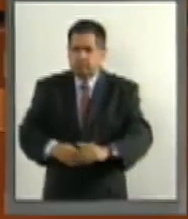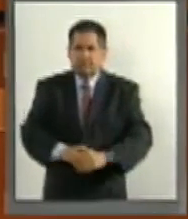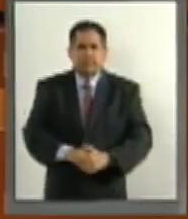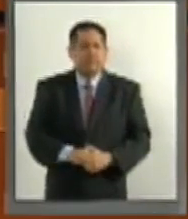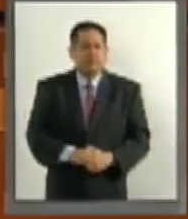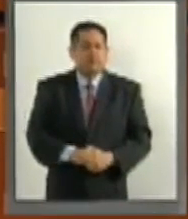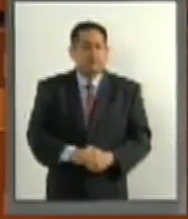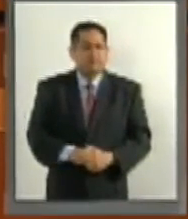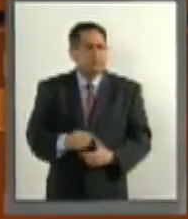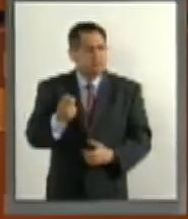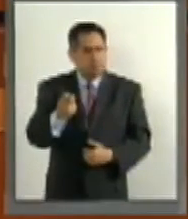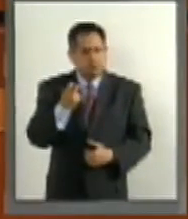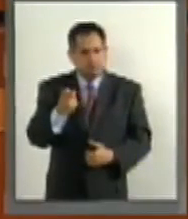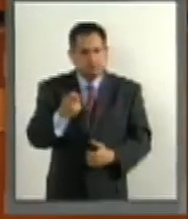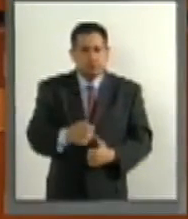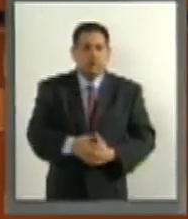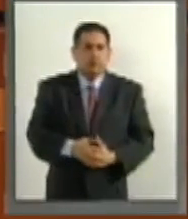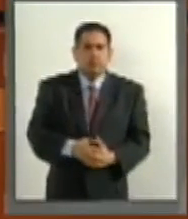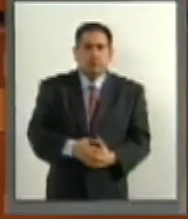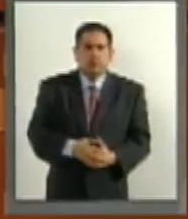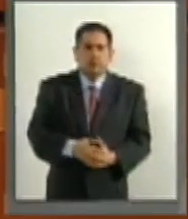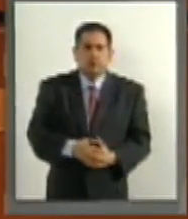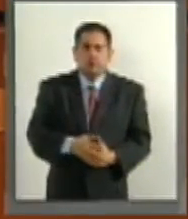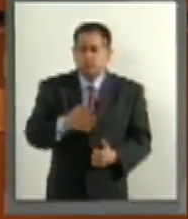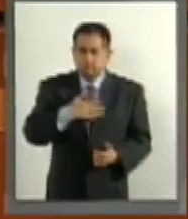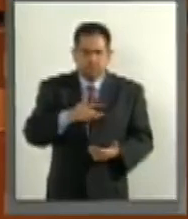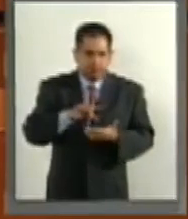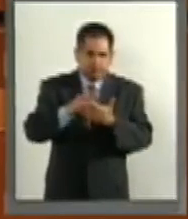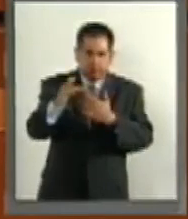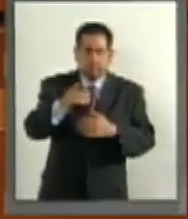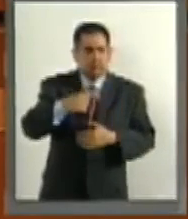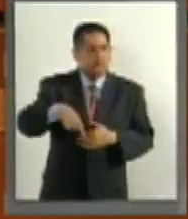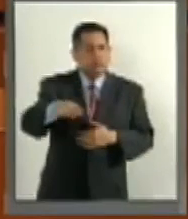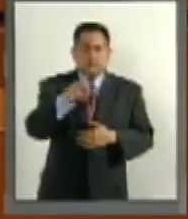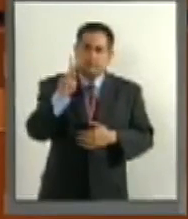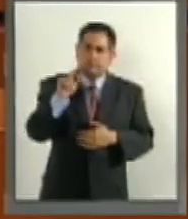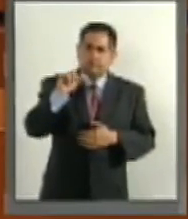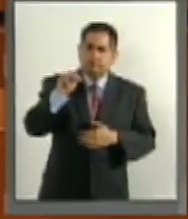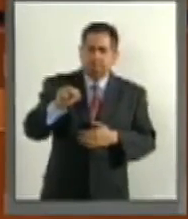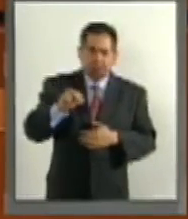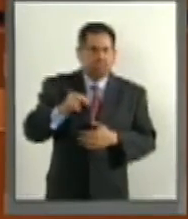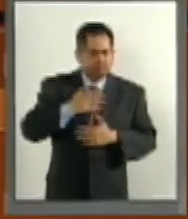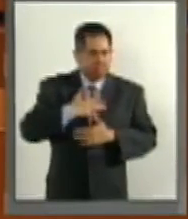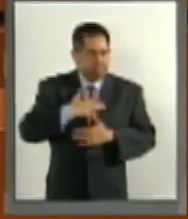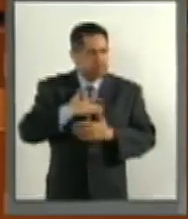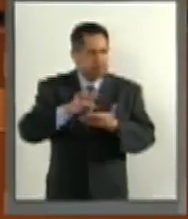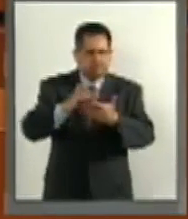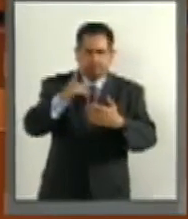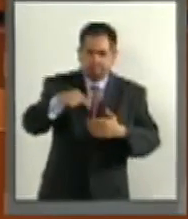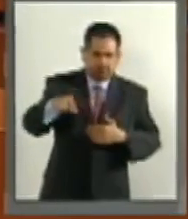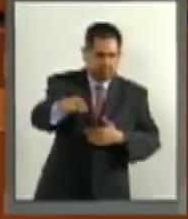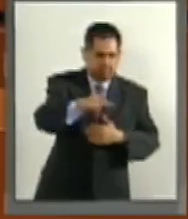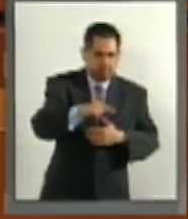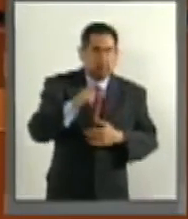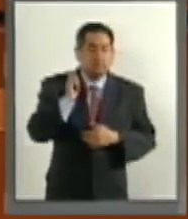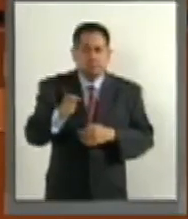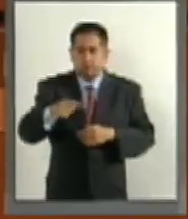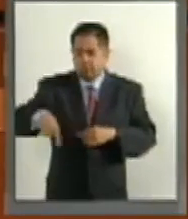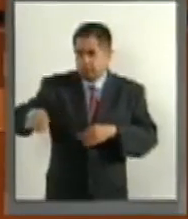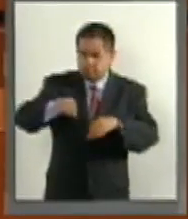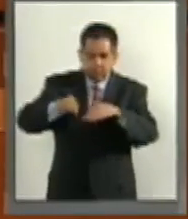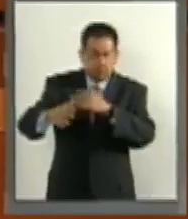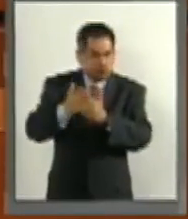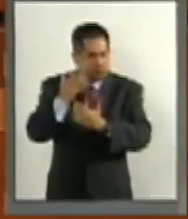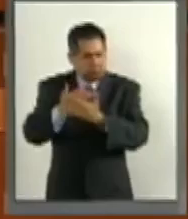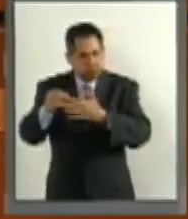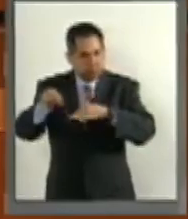Es así que agradezco a nombre del Partido Acción Nacional el trabajo que las mujeres han